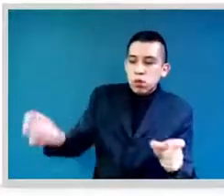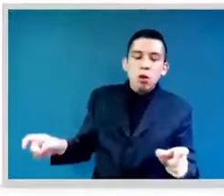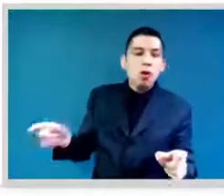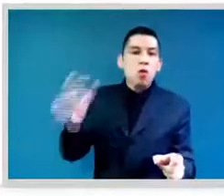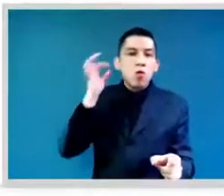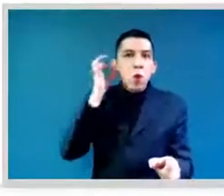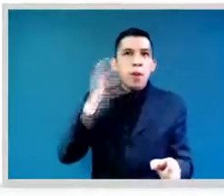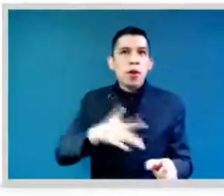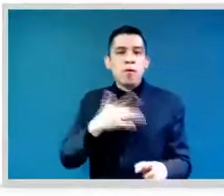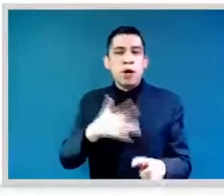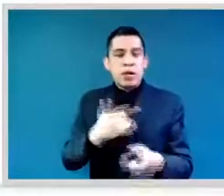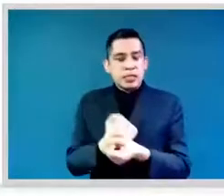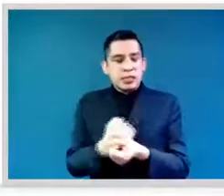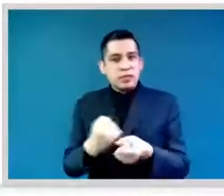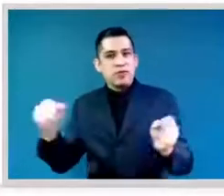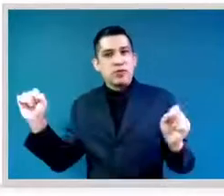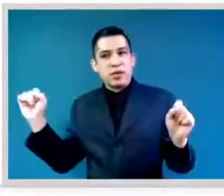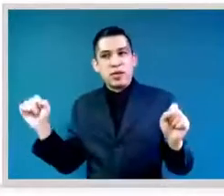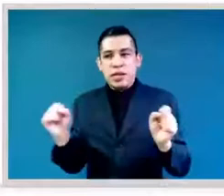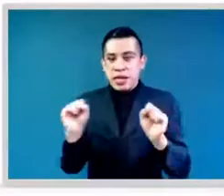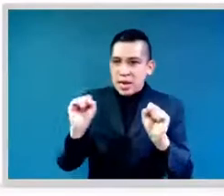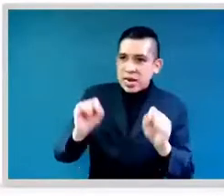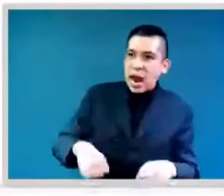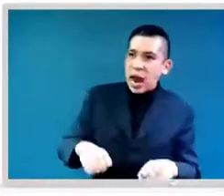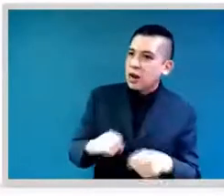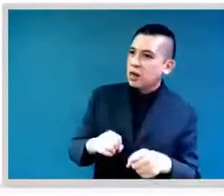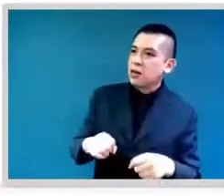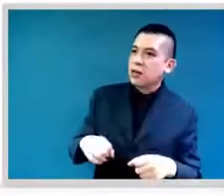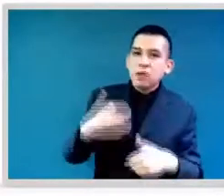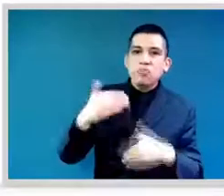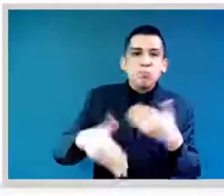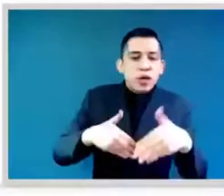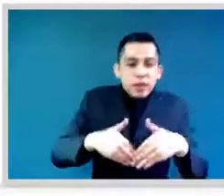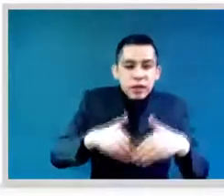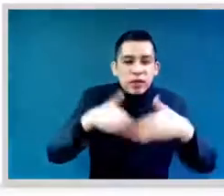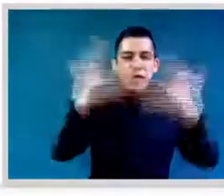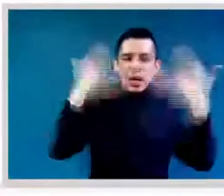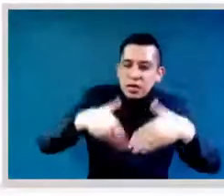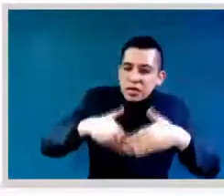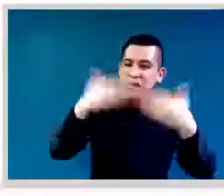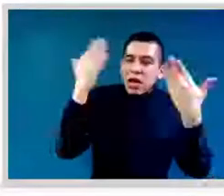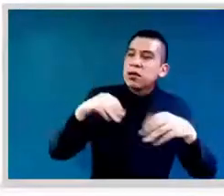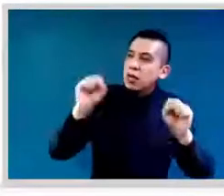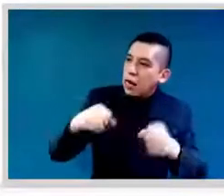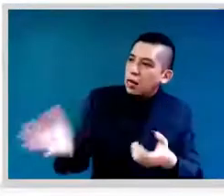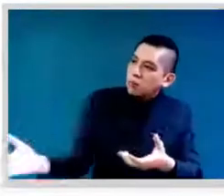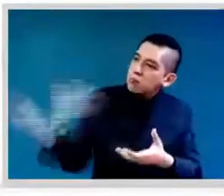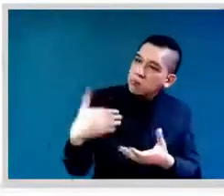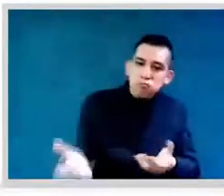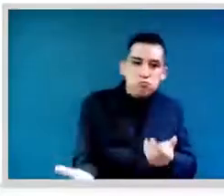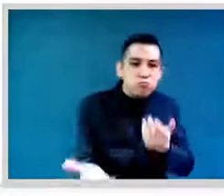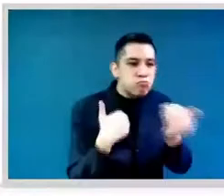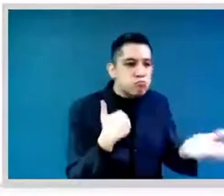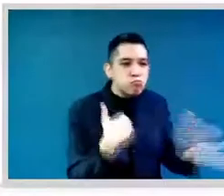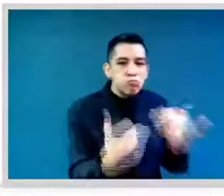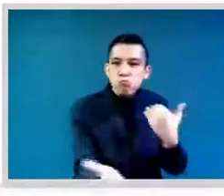fortaleza. Cada día estamos más en la actividad, en la participación, en la presión. Salimos a las